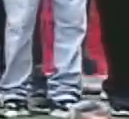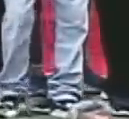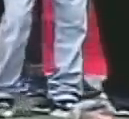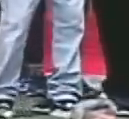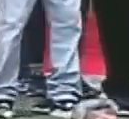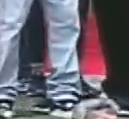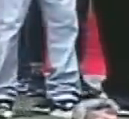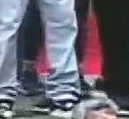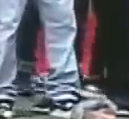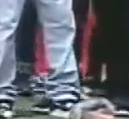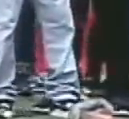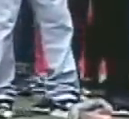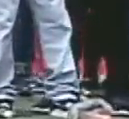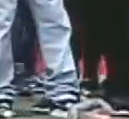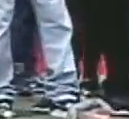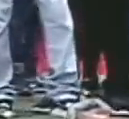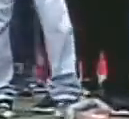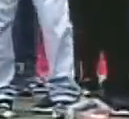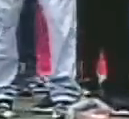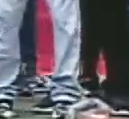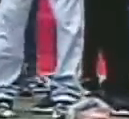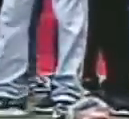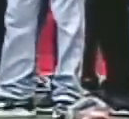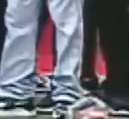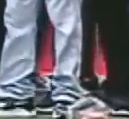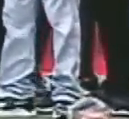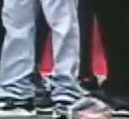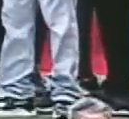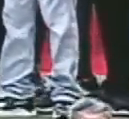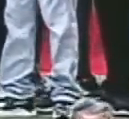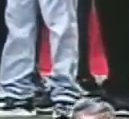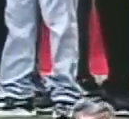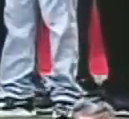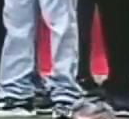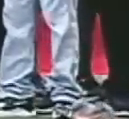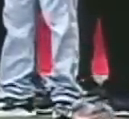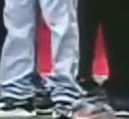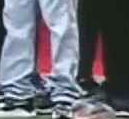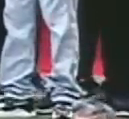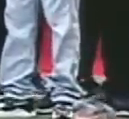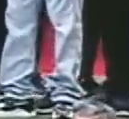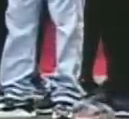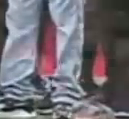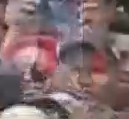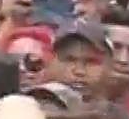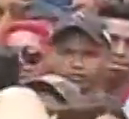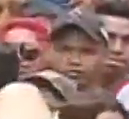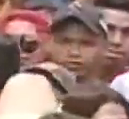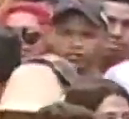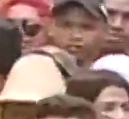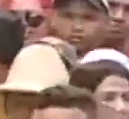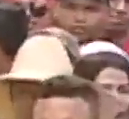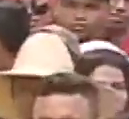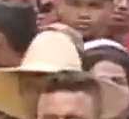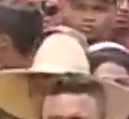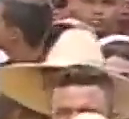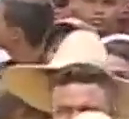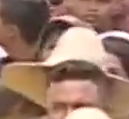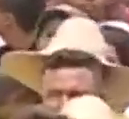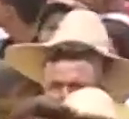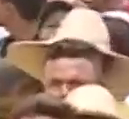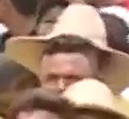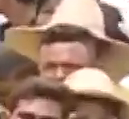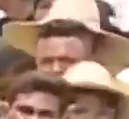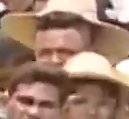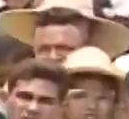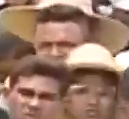del partido, nuestro compañero Bielma Mora, al compañero Fran Morales y a todos los diputados que están acá presentes.